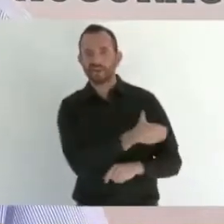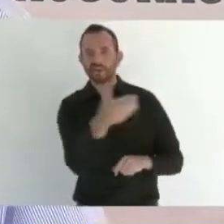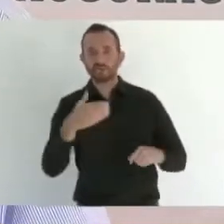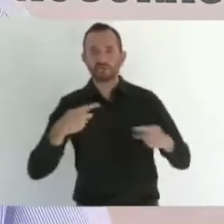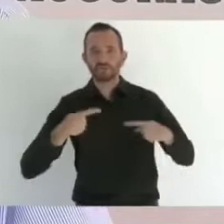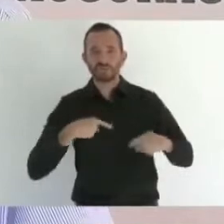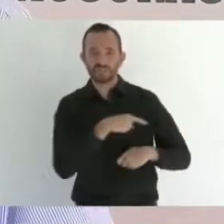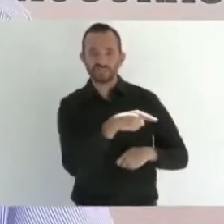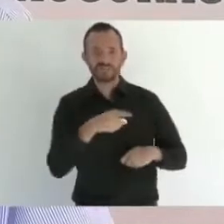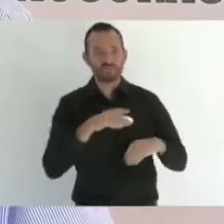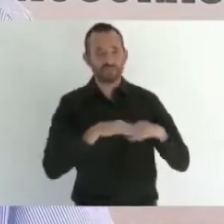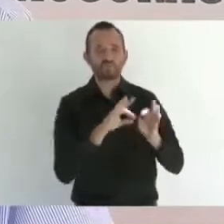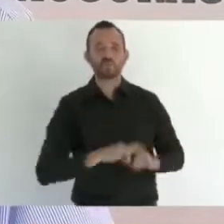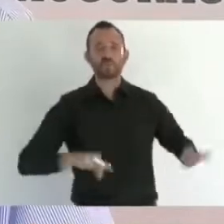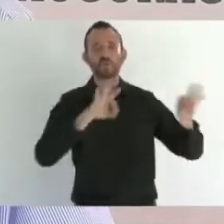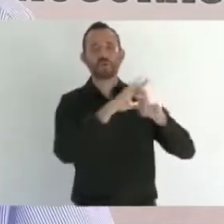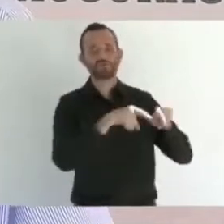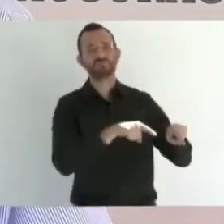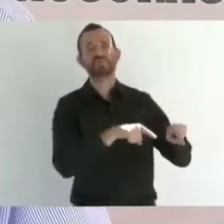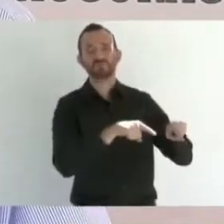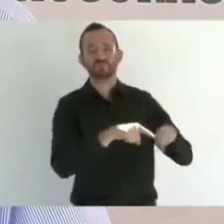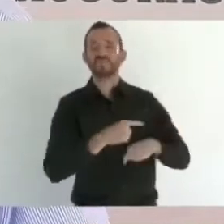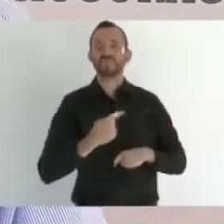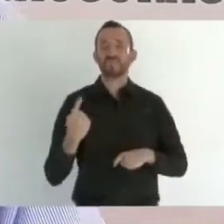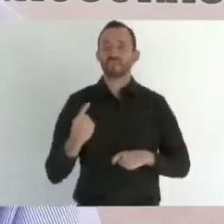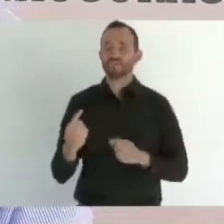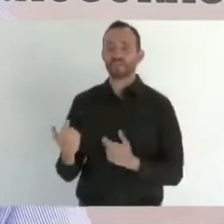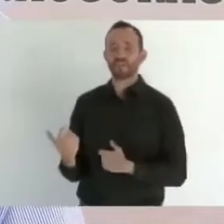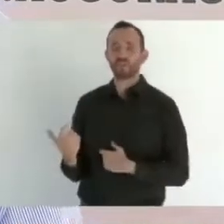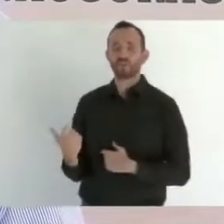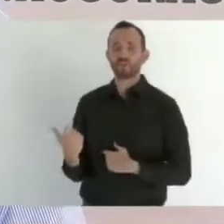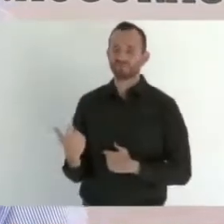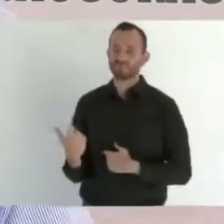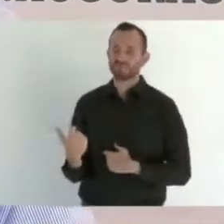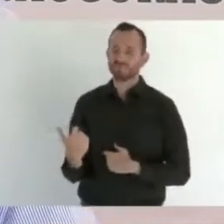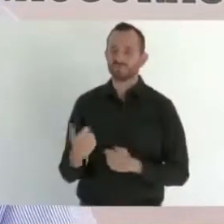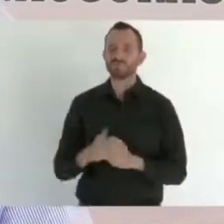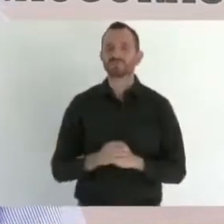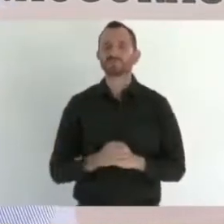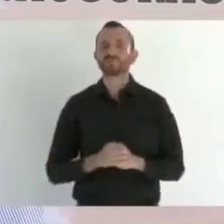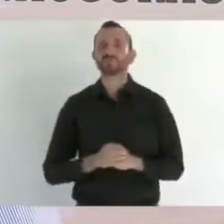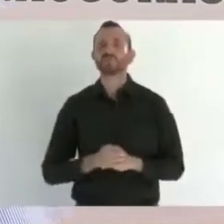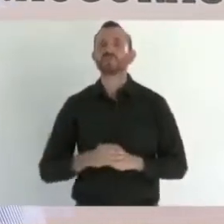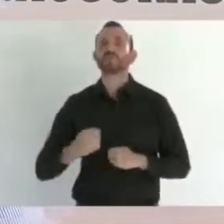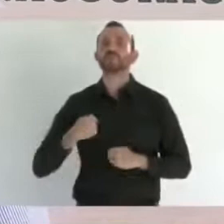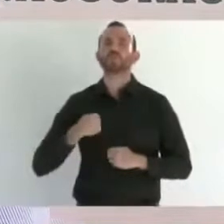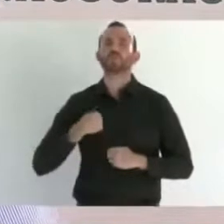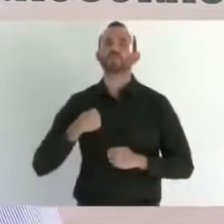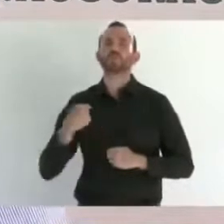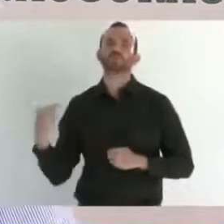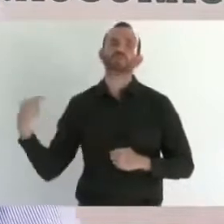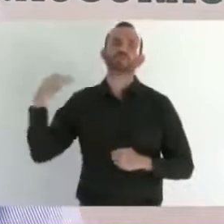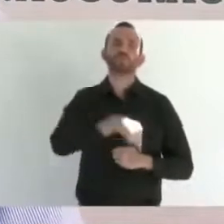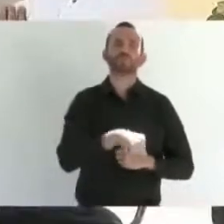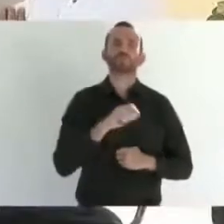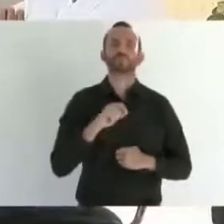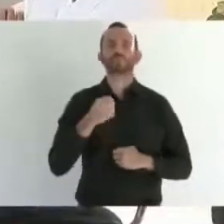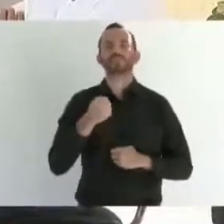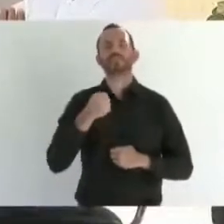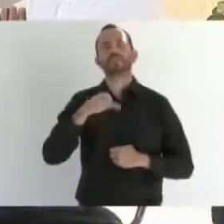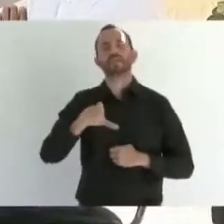que el capital entonces viene uno a san quintín y ve uno los campos